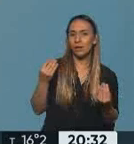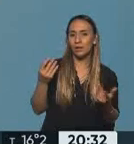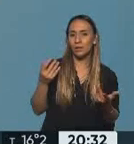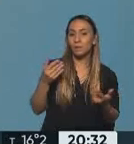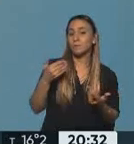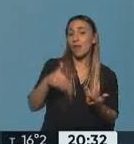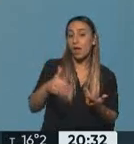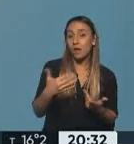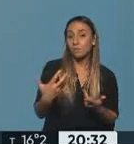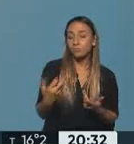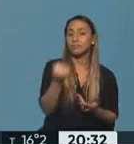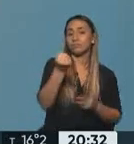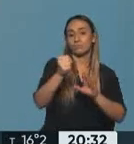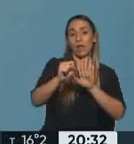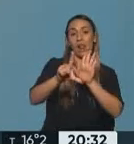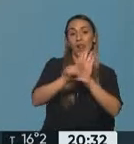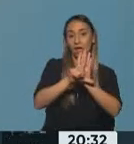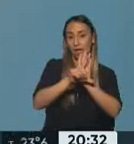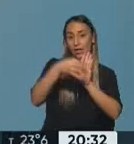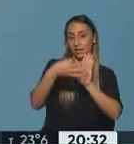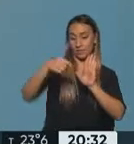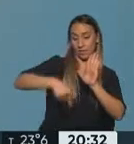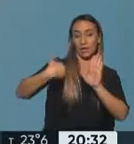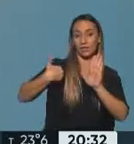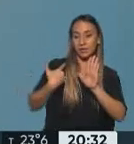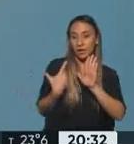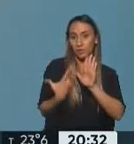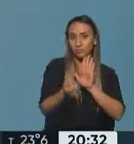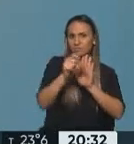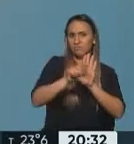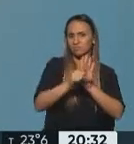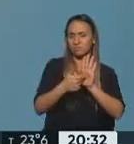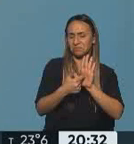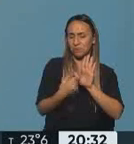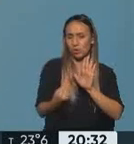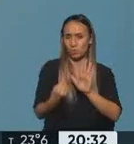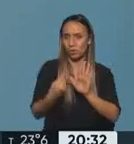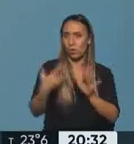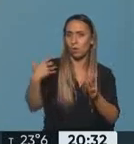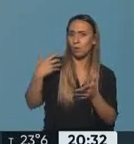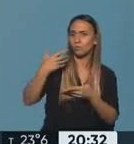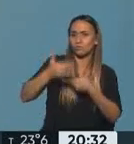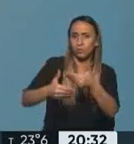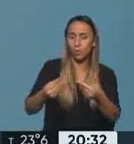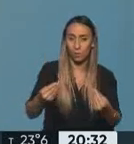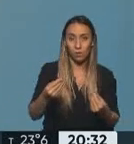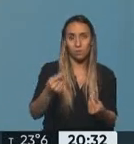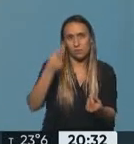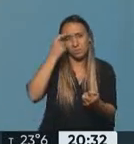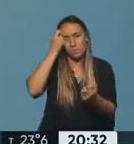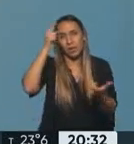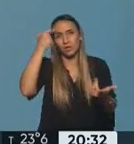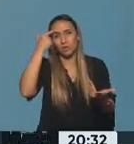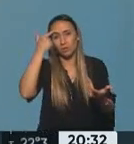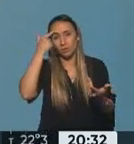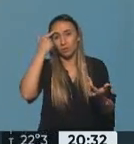haya precisamente un marco regulatorio en nuestro país? Supongo que debe estar atravesado por varios componentes. Se me ocurre por ahí pensar también en